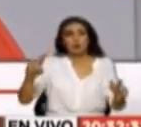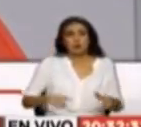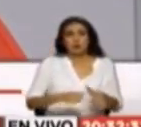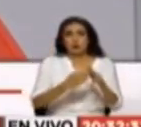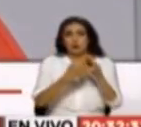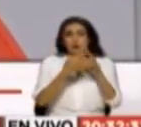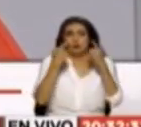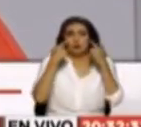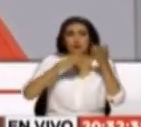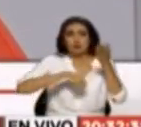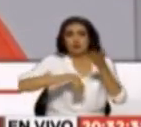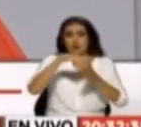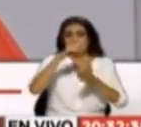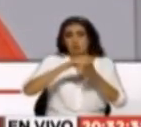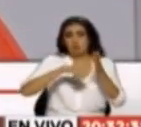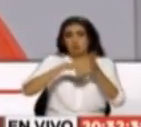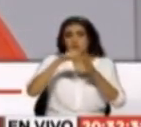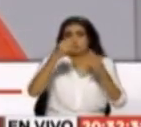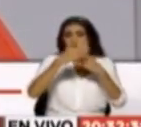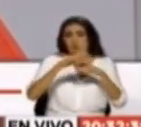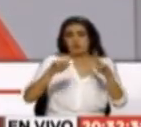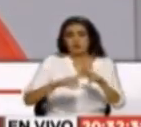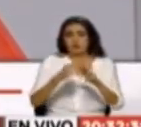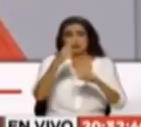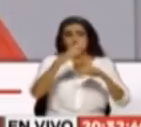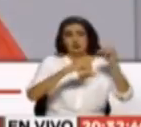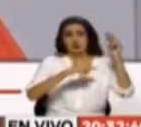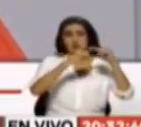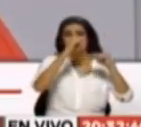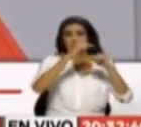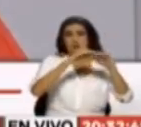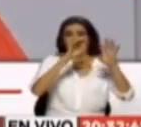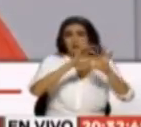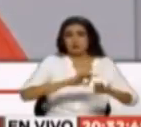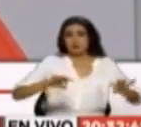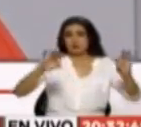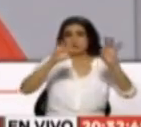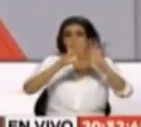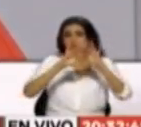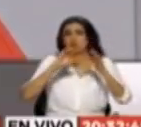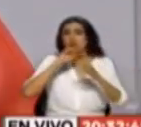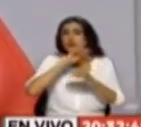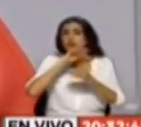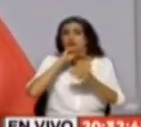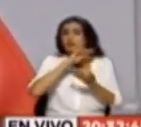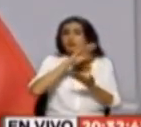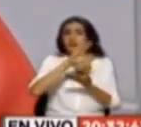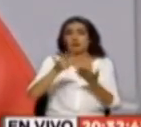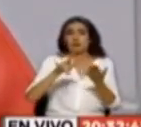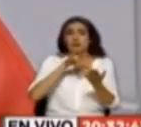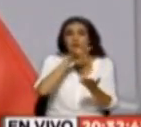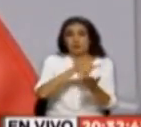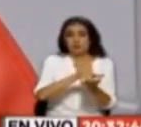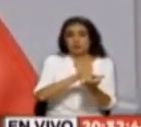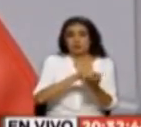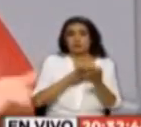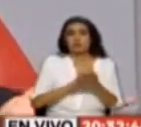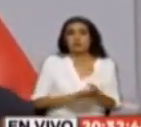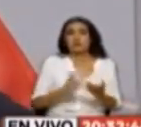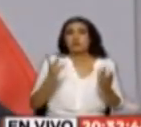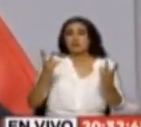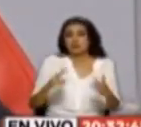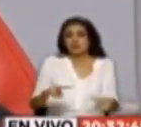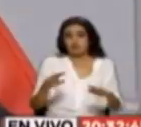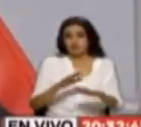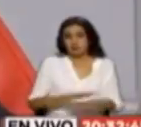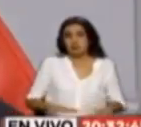estará firmando el contrato para el inicio de la ejecución de una obra tan importante para la reactivación económica, sobre todo de Manabí, y por